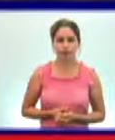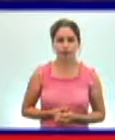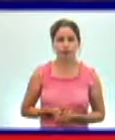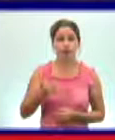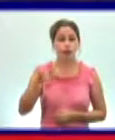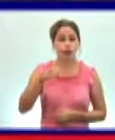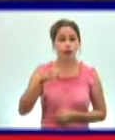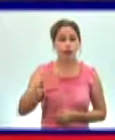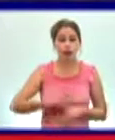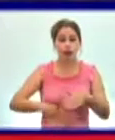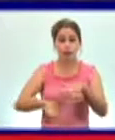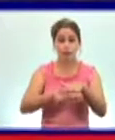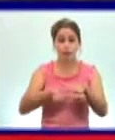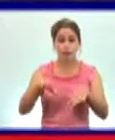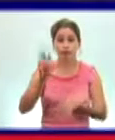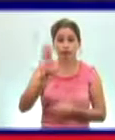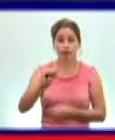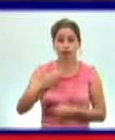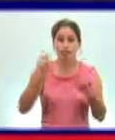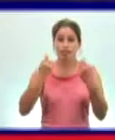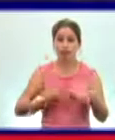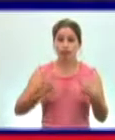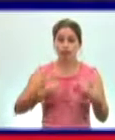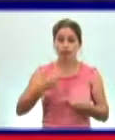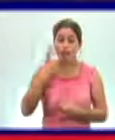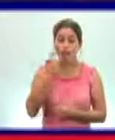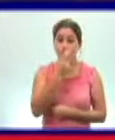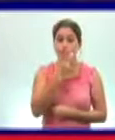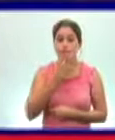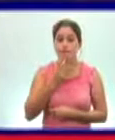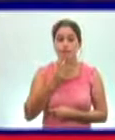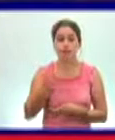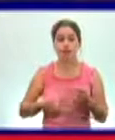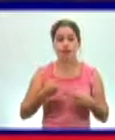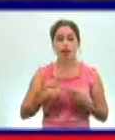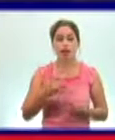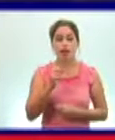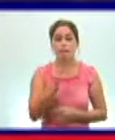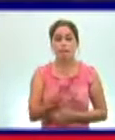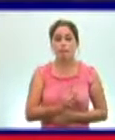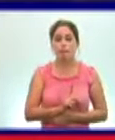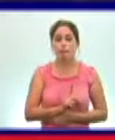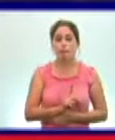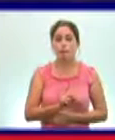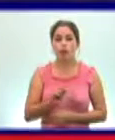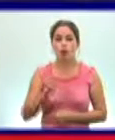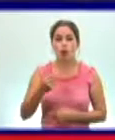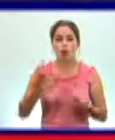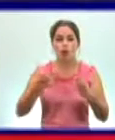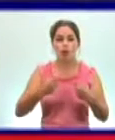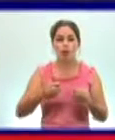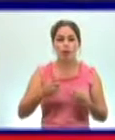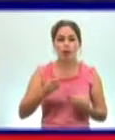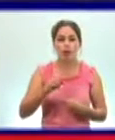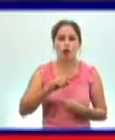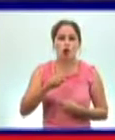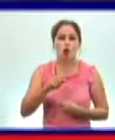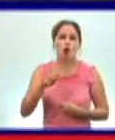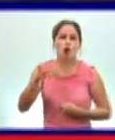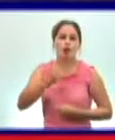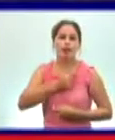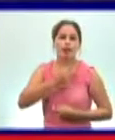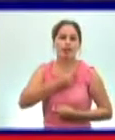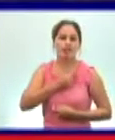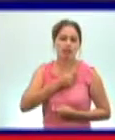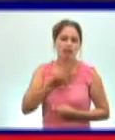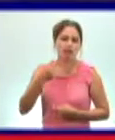Sobre esa base habla del deber en Martí. Haré en cada momento lo que deba y no lo que desea. Es decir, el